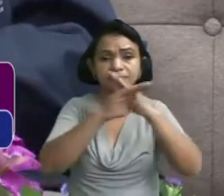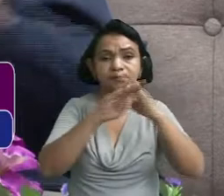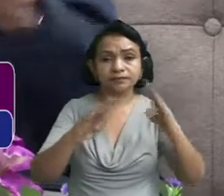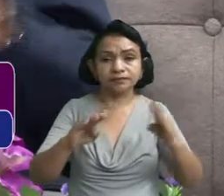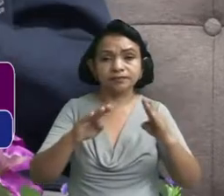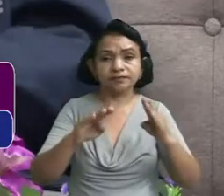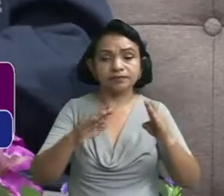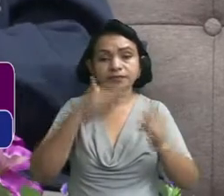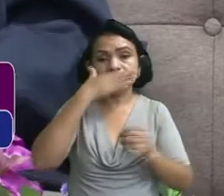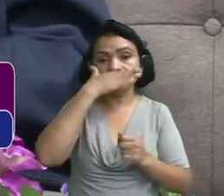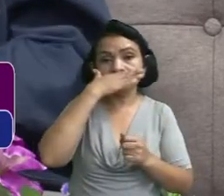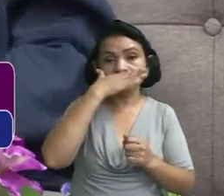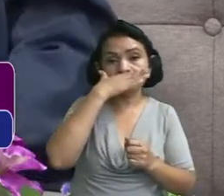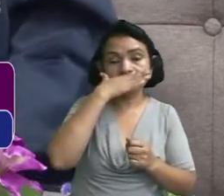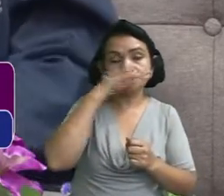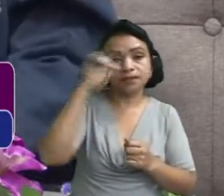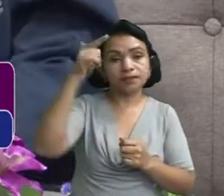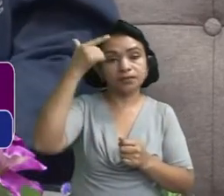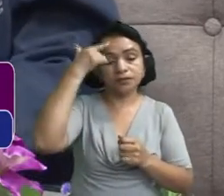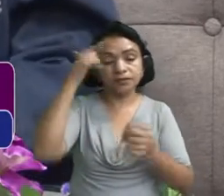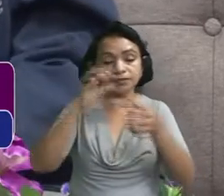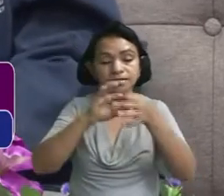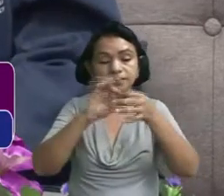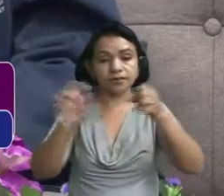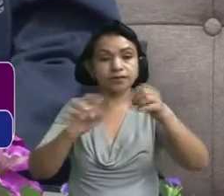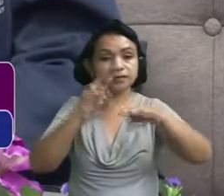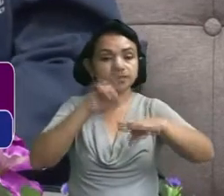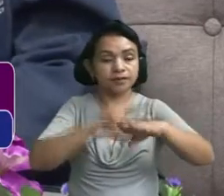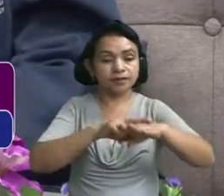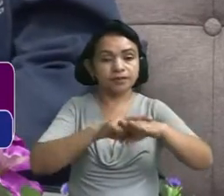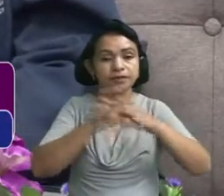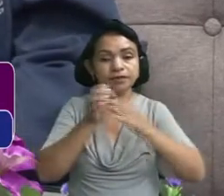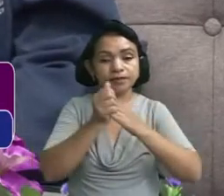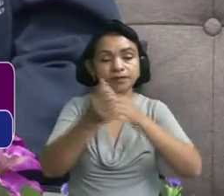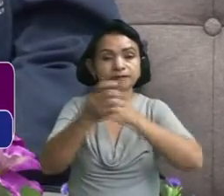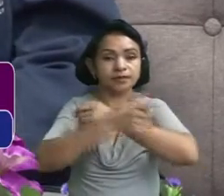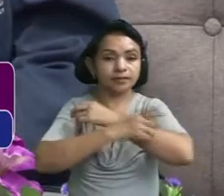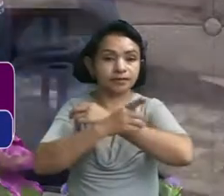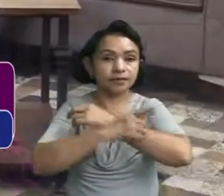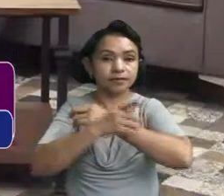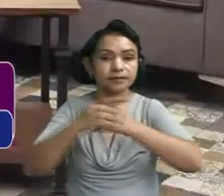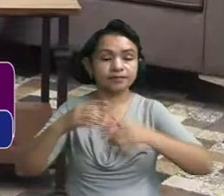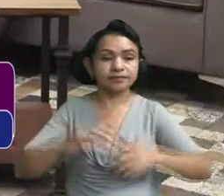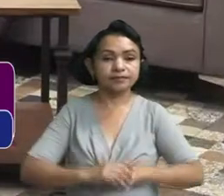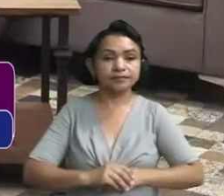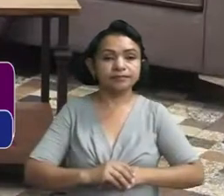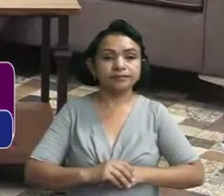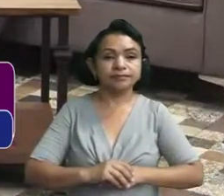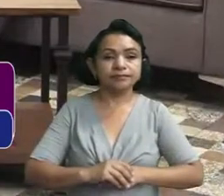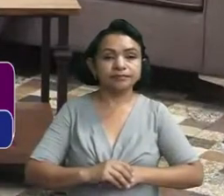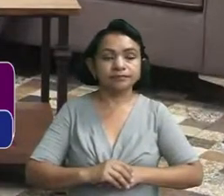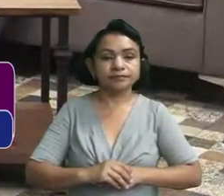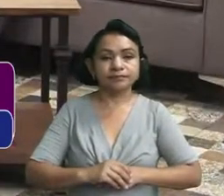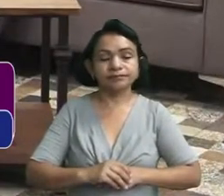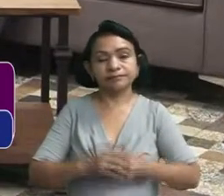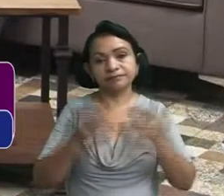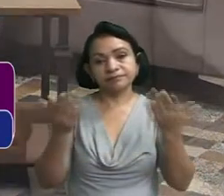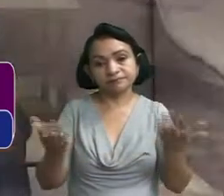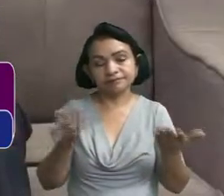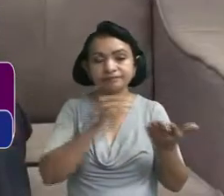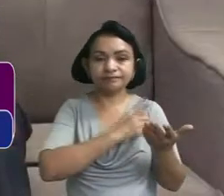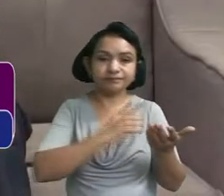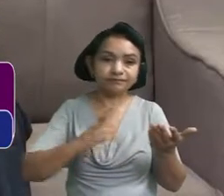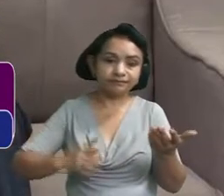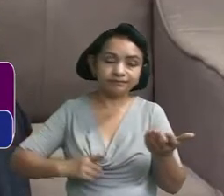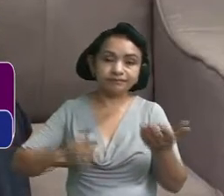Nicaragua, somos los sandinistas, el gobierno de reconciliación y unidad nacional que encabeza el comandante Daniel Ortega. Diputado, a modo de conclusión, ya para ir